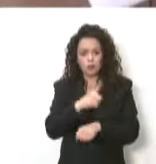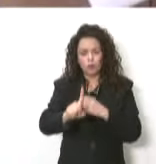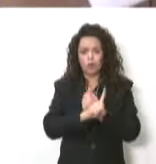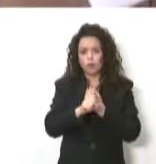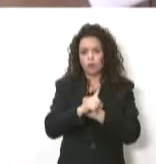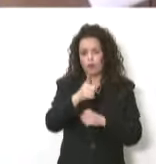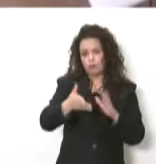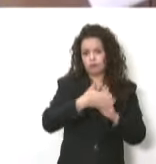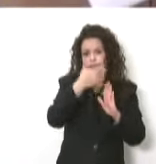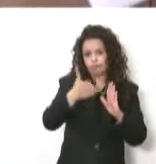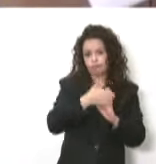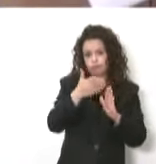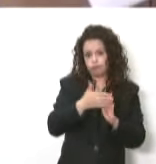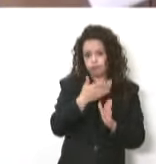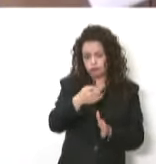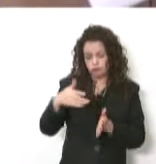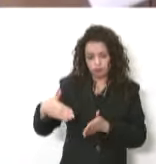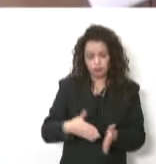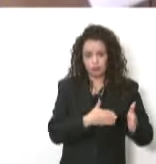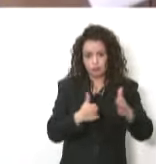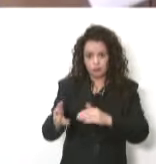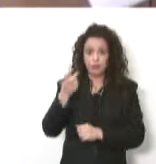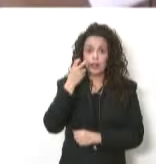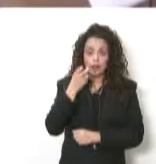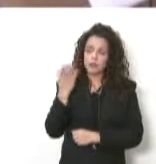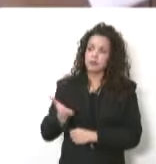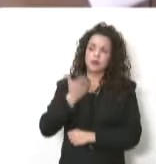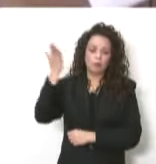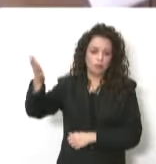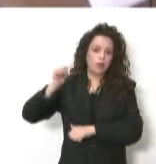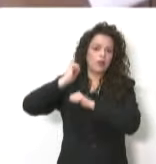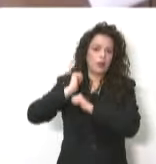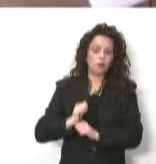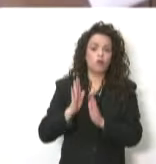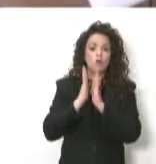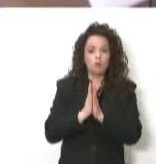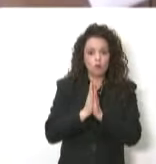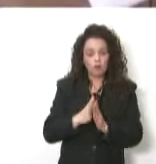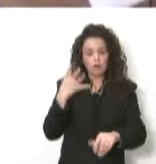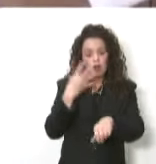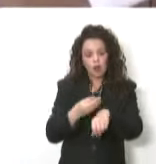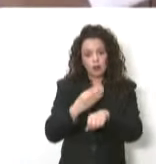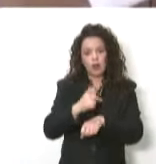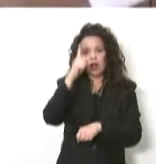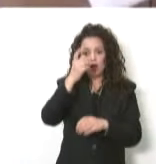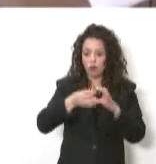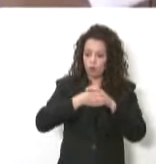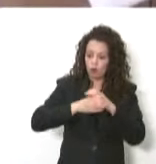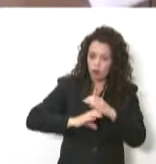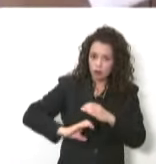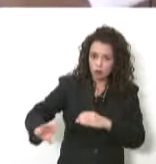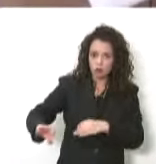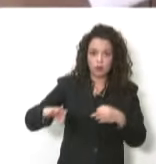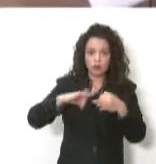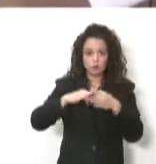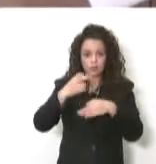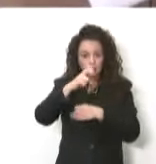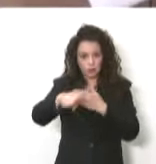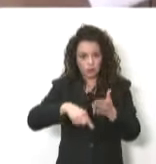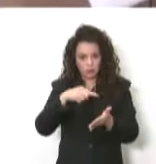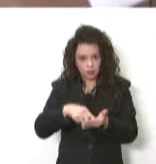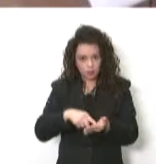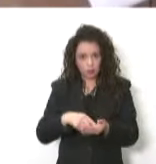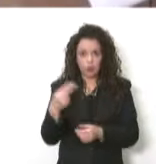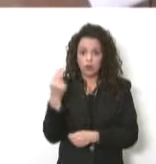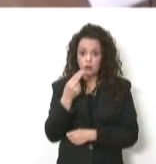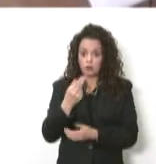del Paso Express, que han exigido a las autoridades reparación del drenaje y alcantarillado cercano a la obra,